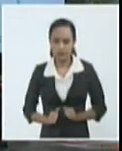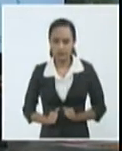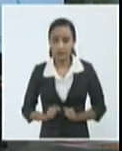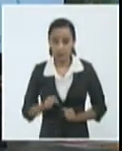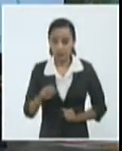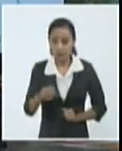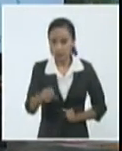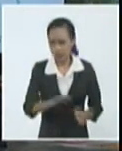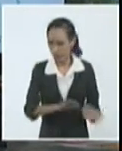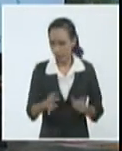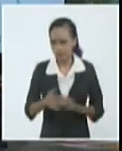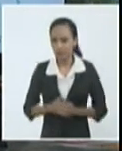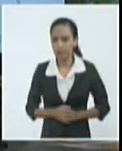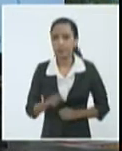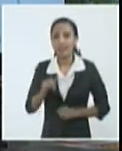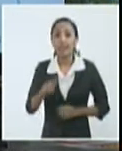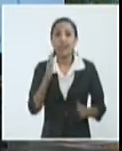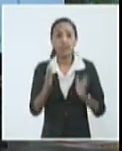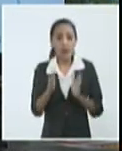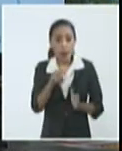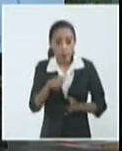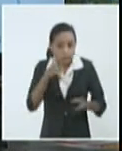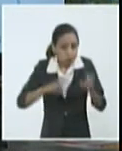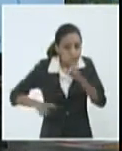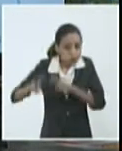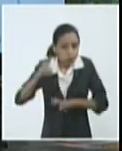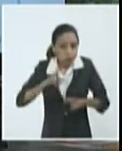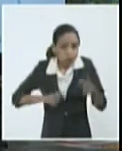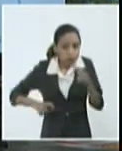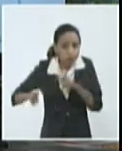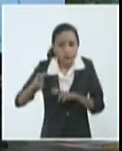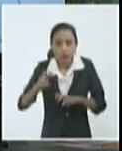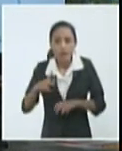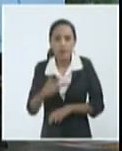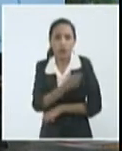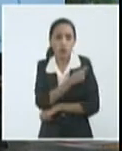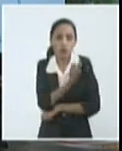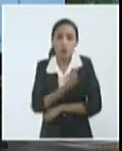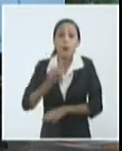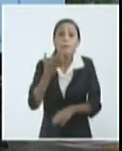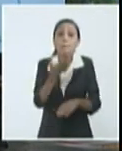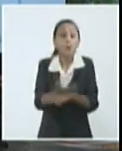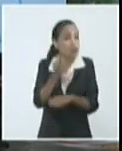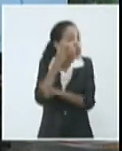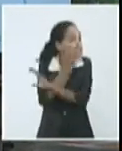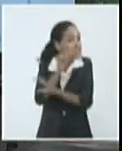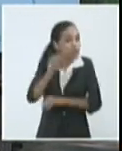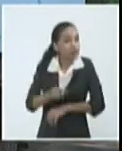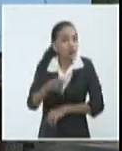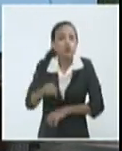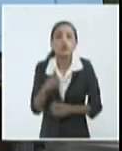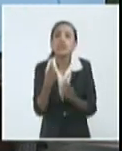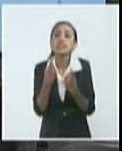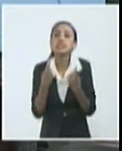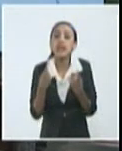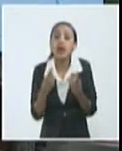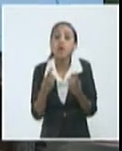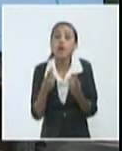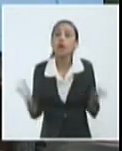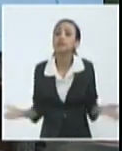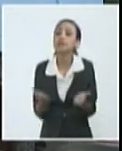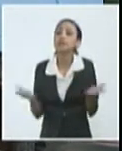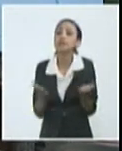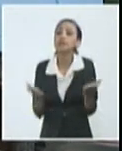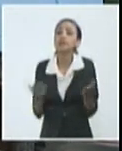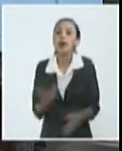etapa se estaban investigando las vacunas, en esa etapa le habíamos pedido a nuestros científicos que necesitábamos soberanía con las vacunas y